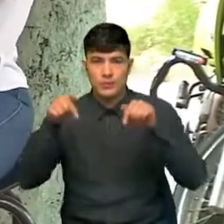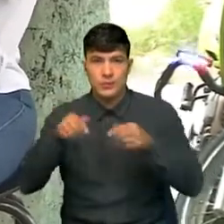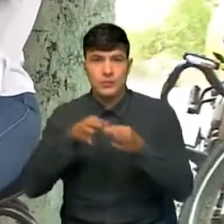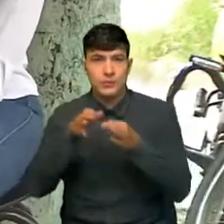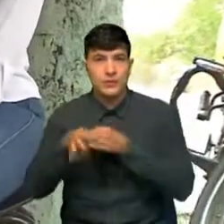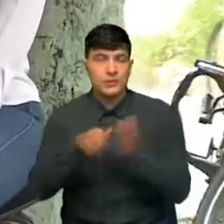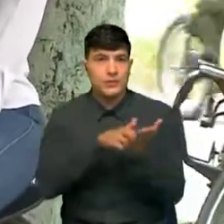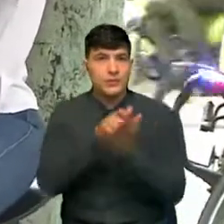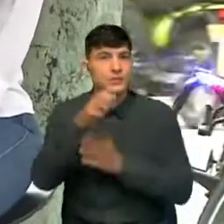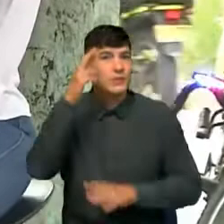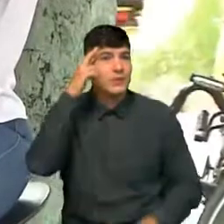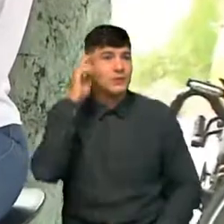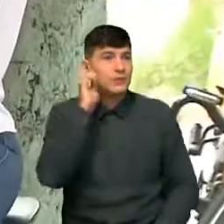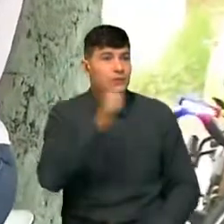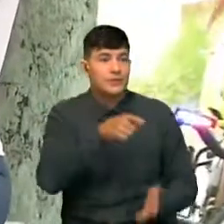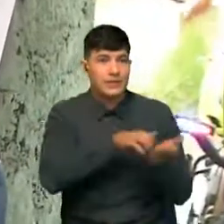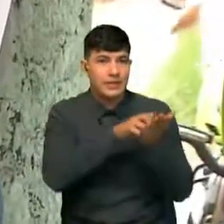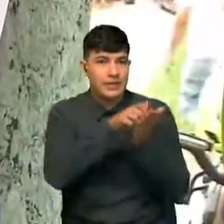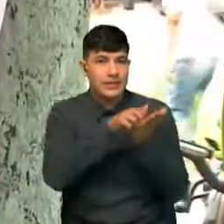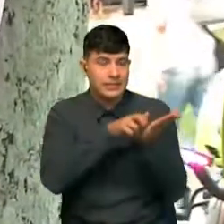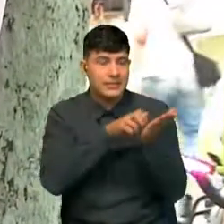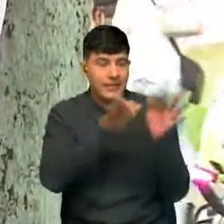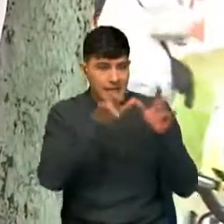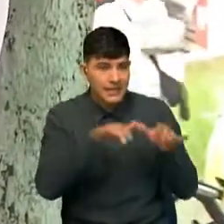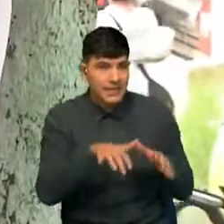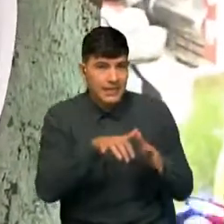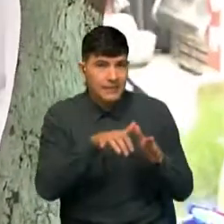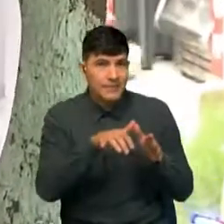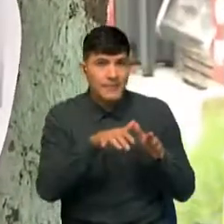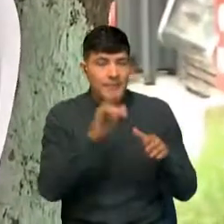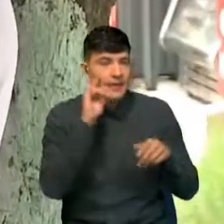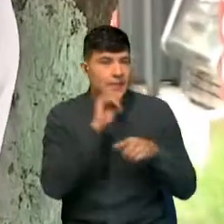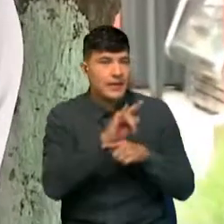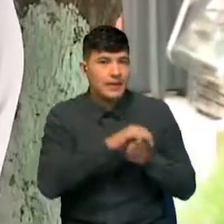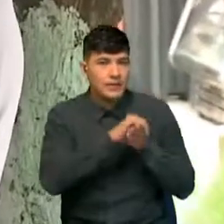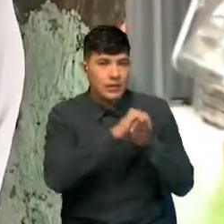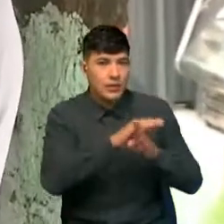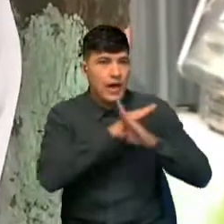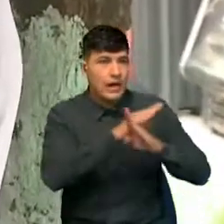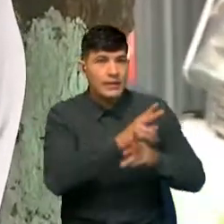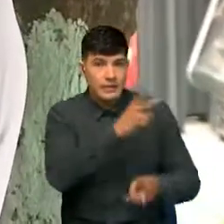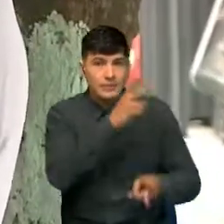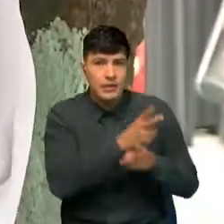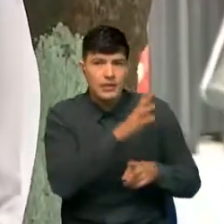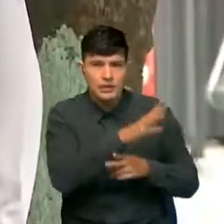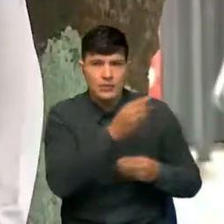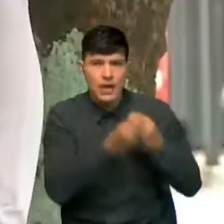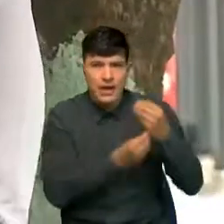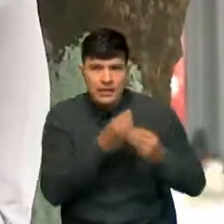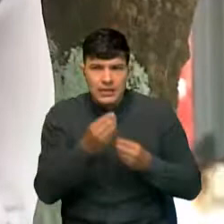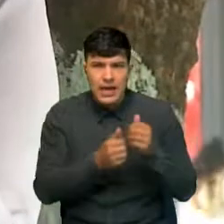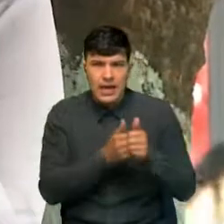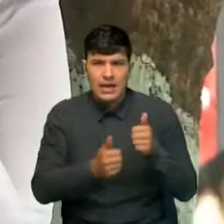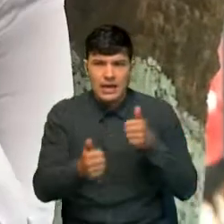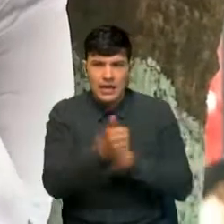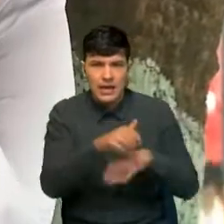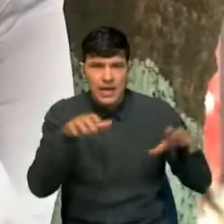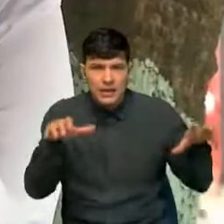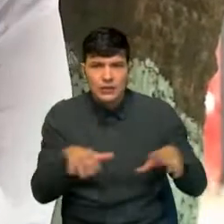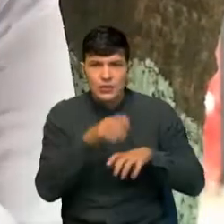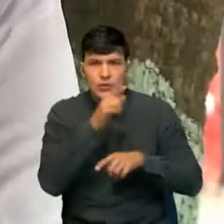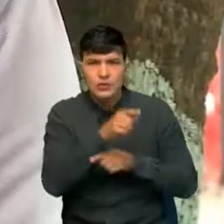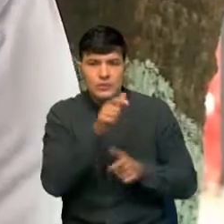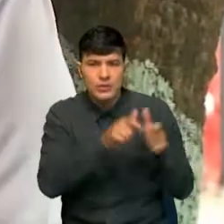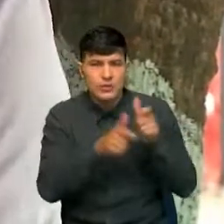por eso que a través de la Secretaría de Seguridad y Gestión del Riesgo se vienen adelantando los trámites con los constructores que en